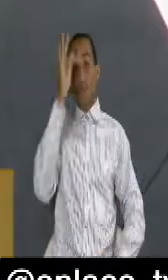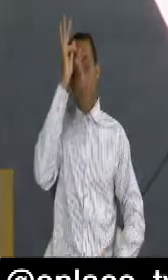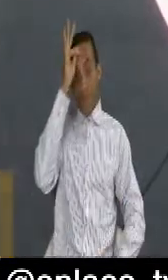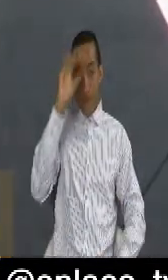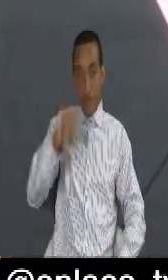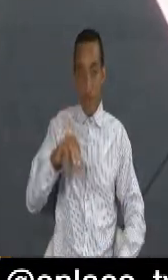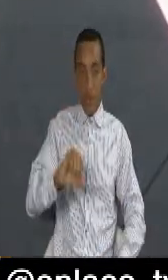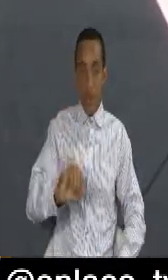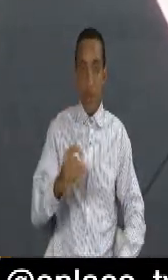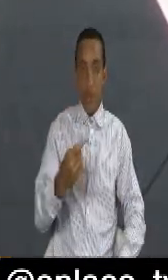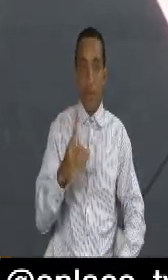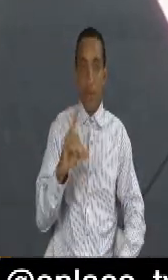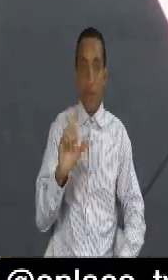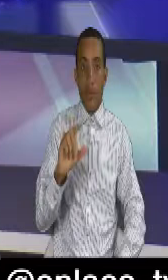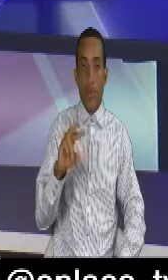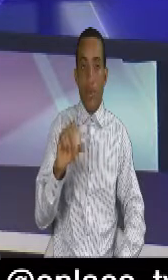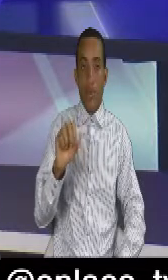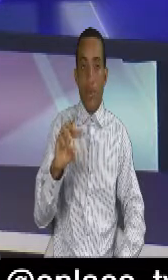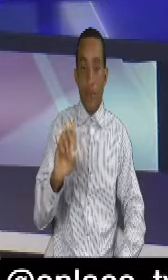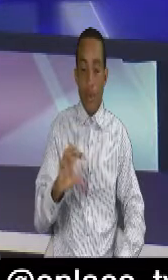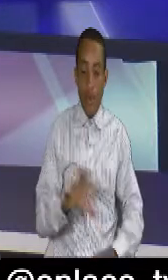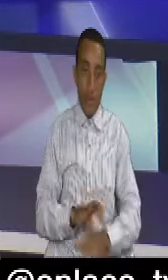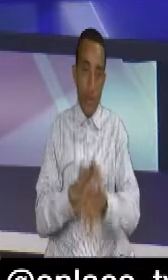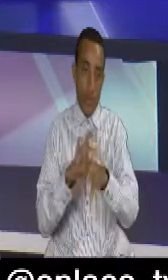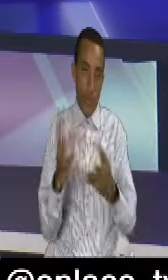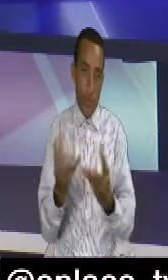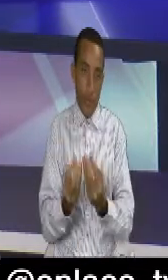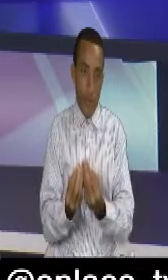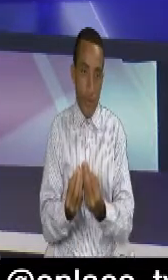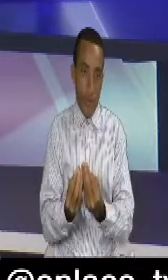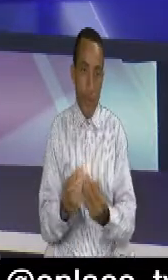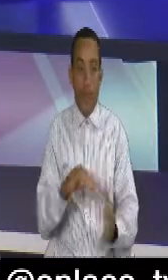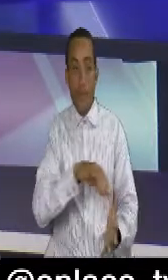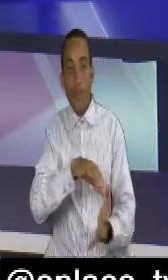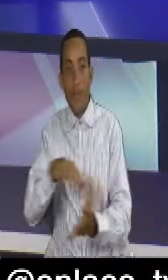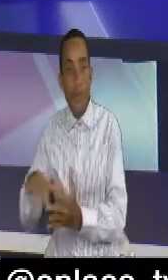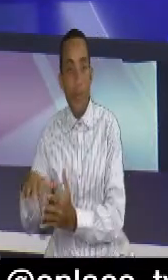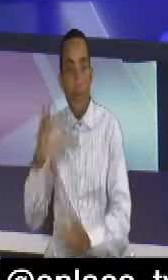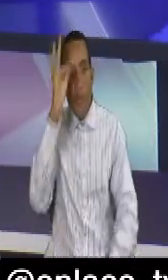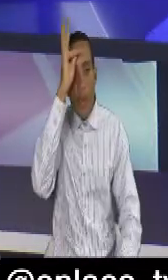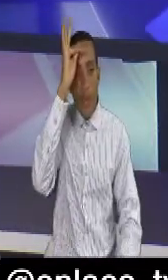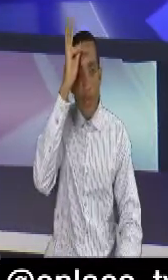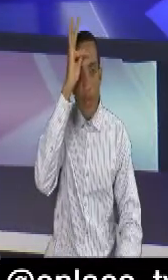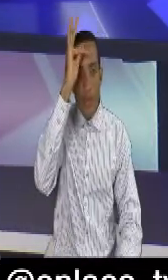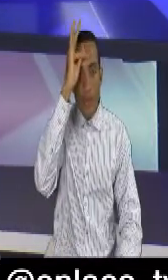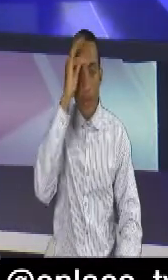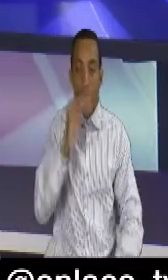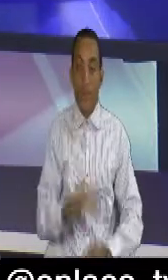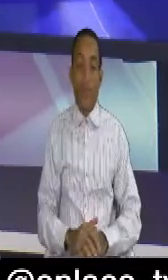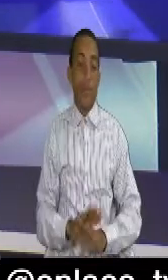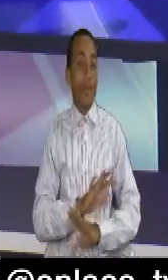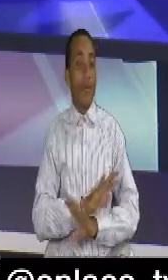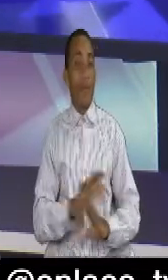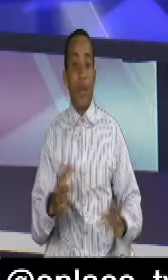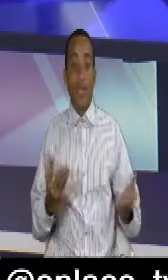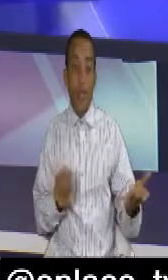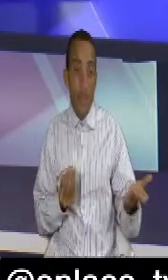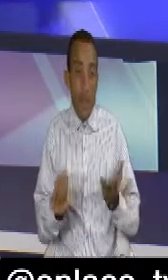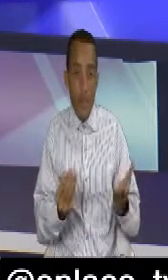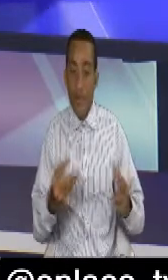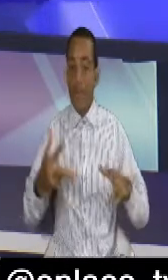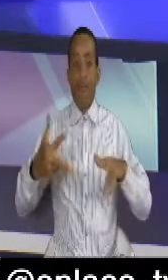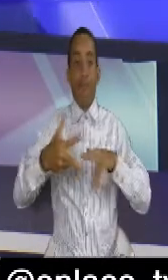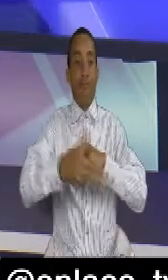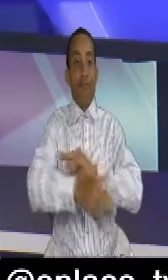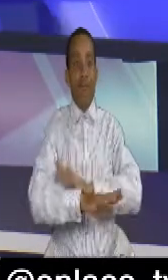oportuna de parte de los galenos. El Hospital Regional del Magdalena Medio suspendió servicios a más de 30.000 usuarios de